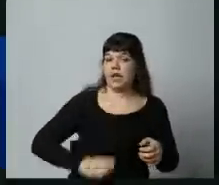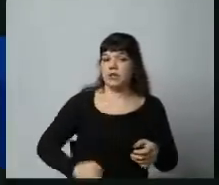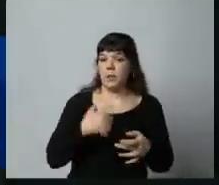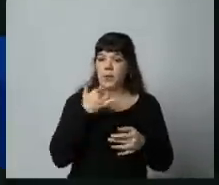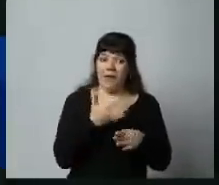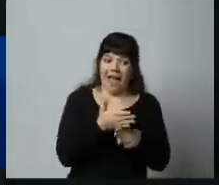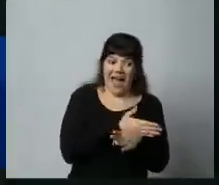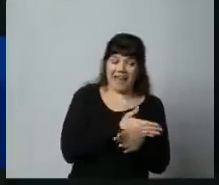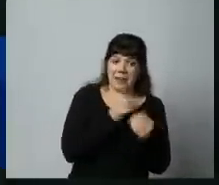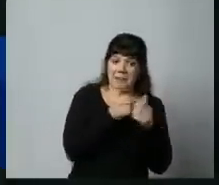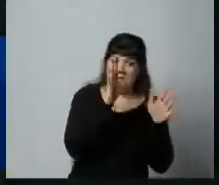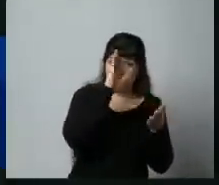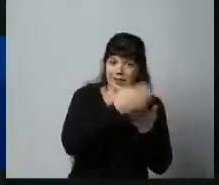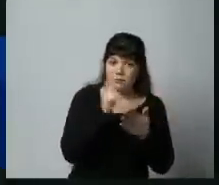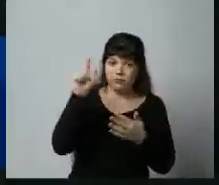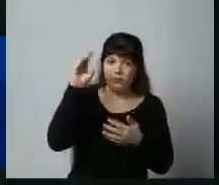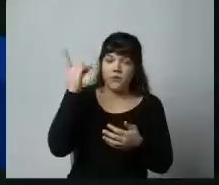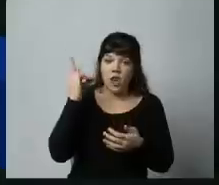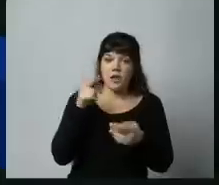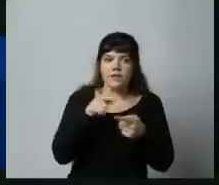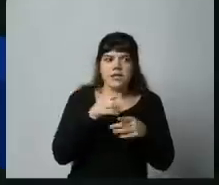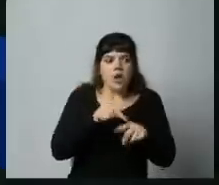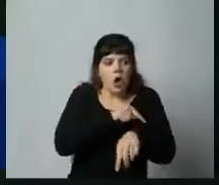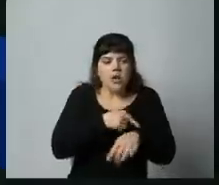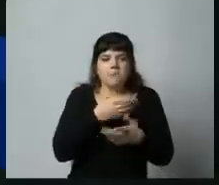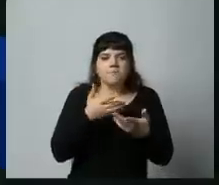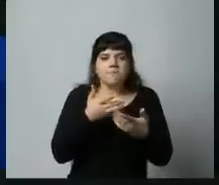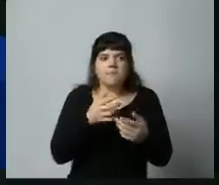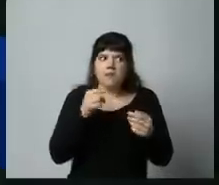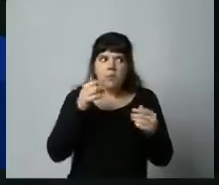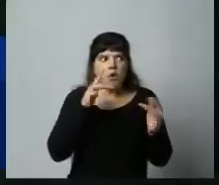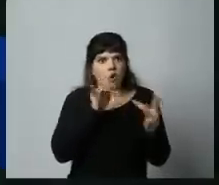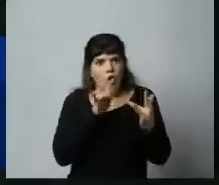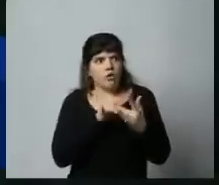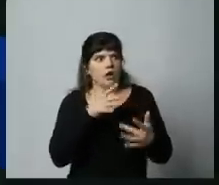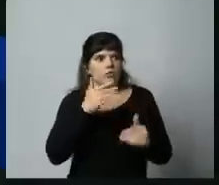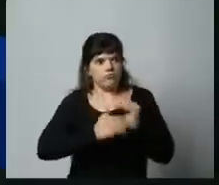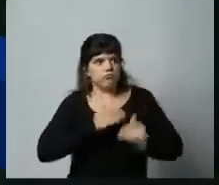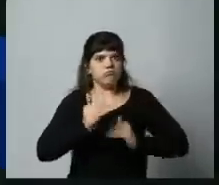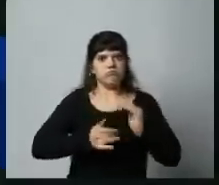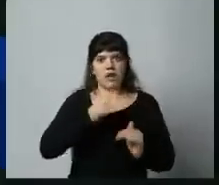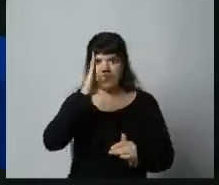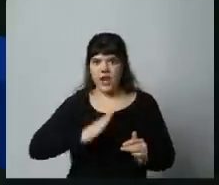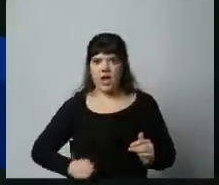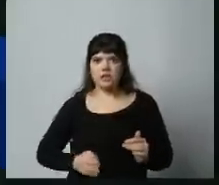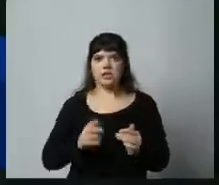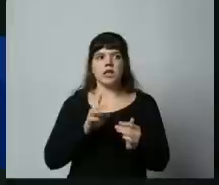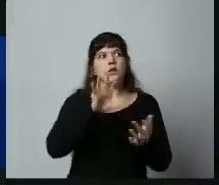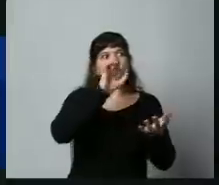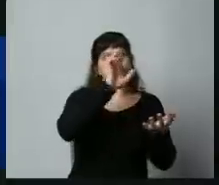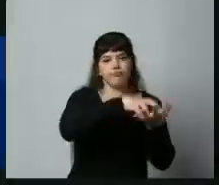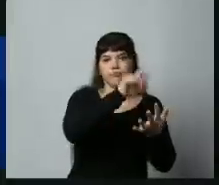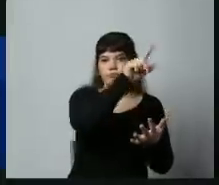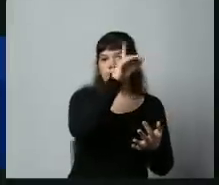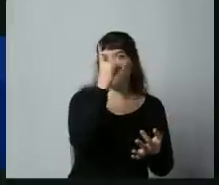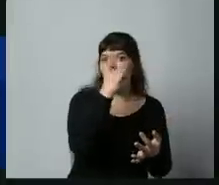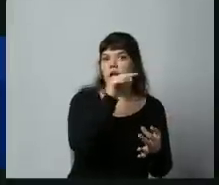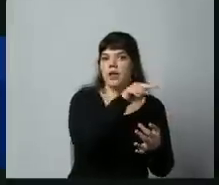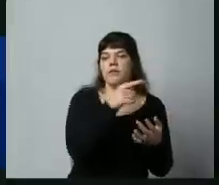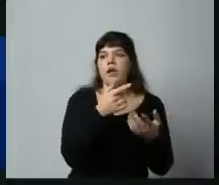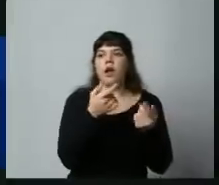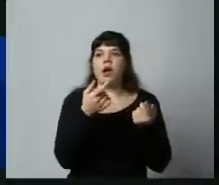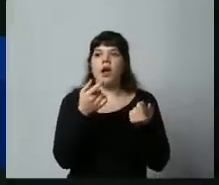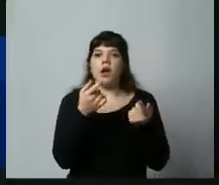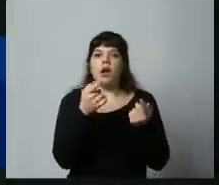Bolivia y durante las primeras horas de ese golpe hubo un contacto muy fluido en la embajada de Brasil en Bolivia Incluso se habla de que